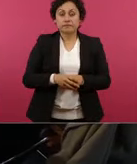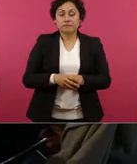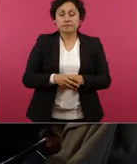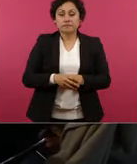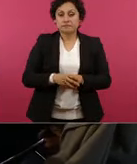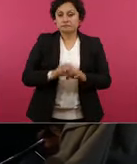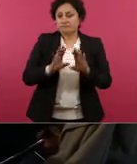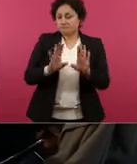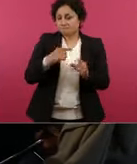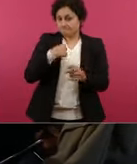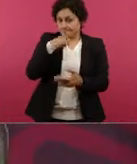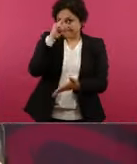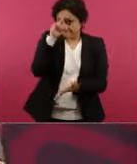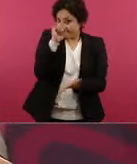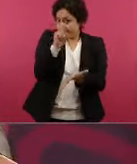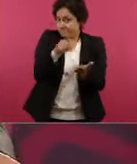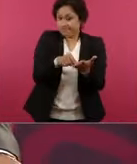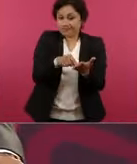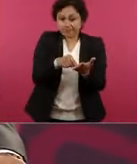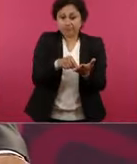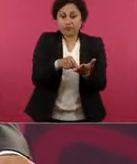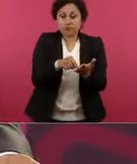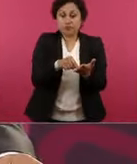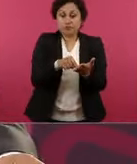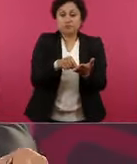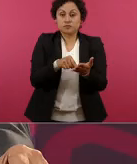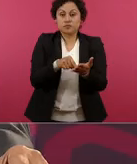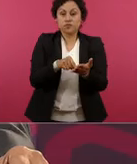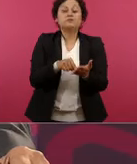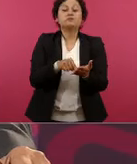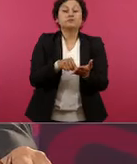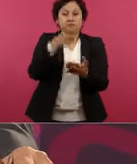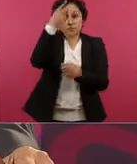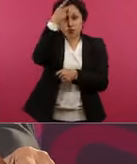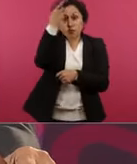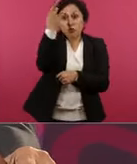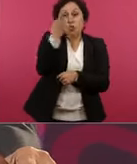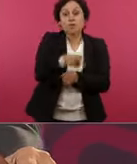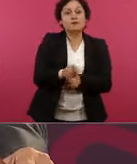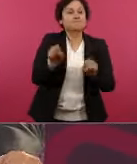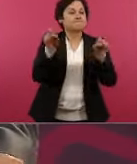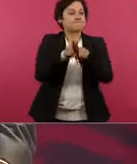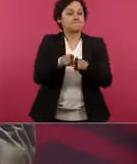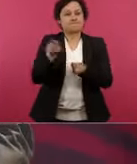Yo creo que, aunque son los mismos dueños, en comparación